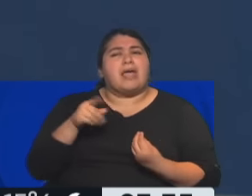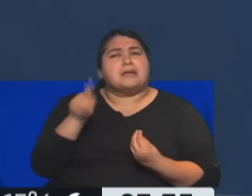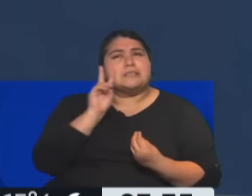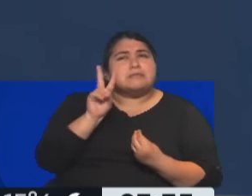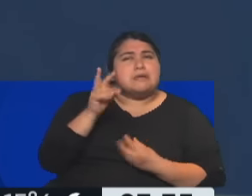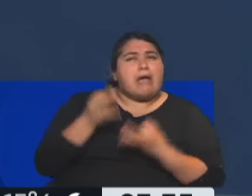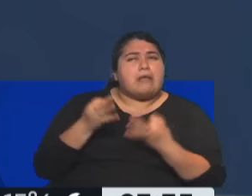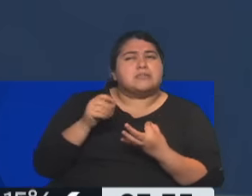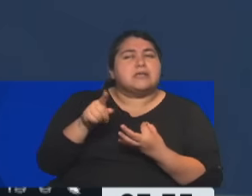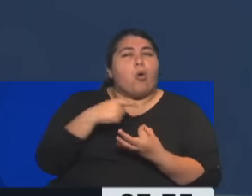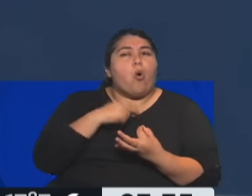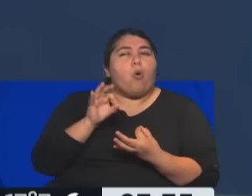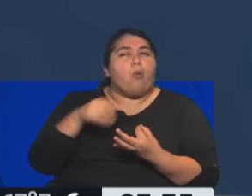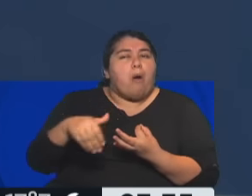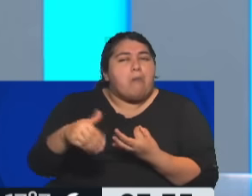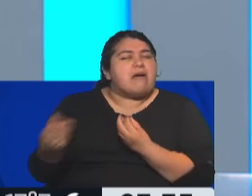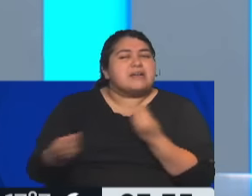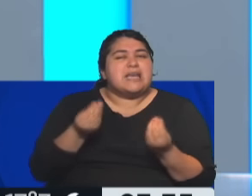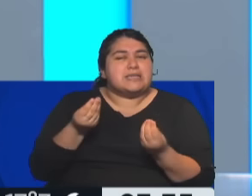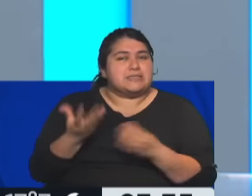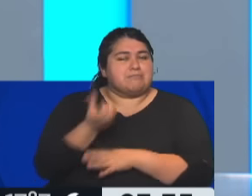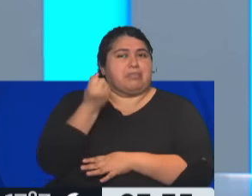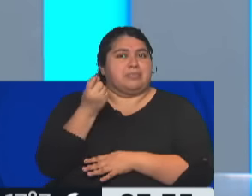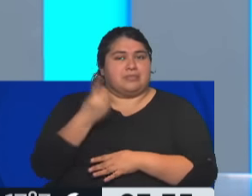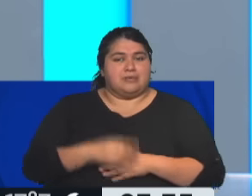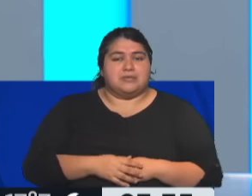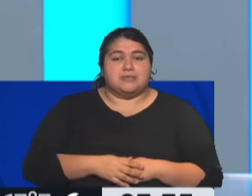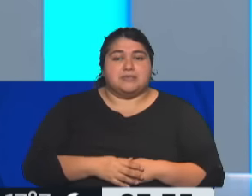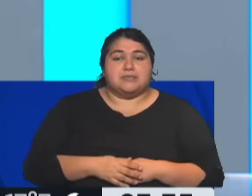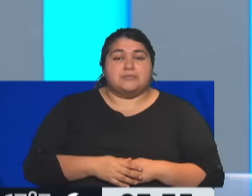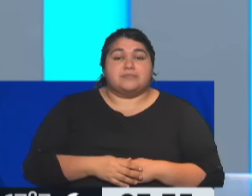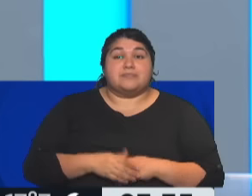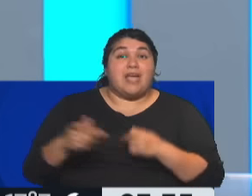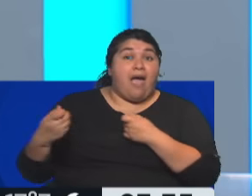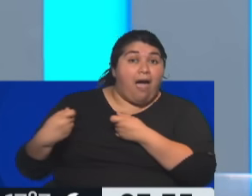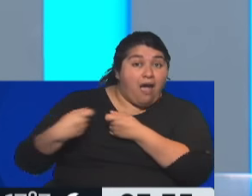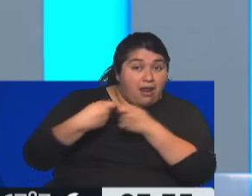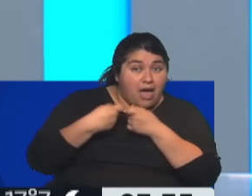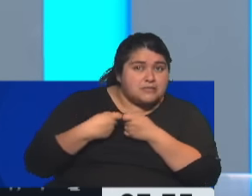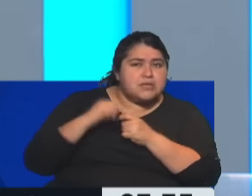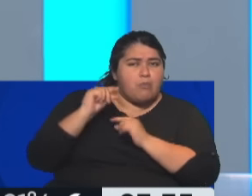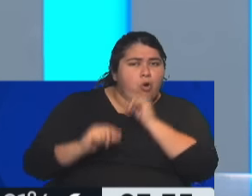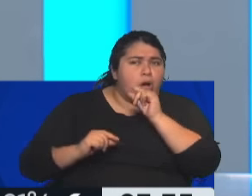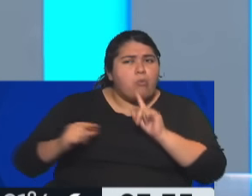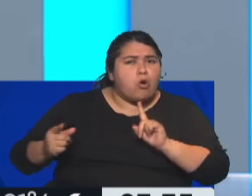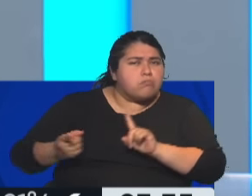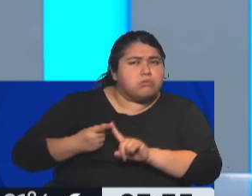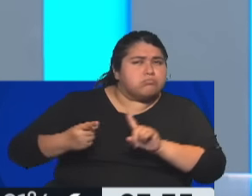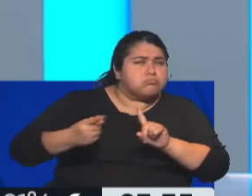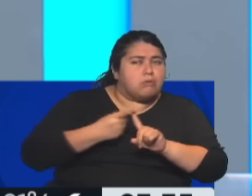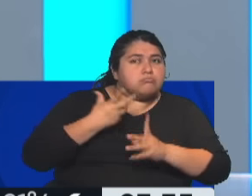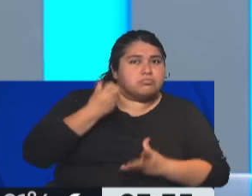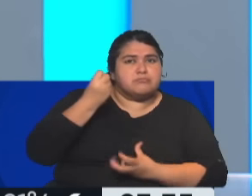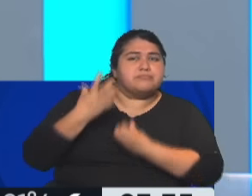concretar o está concretando en realidad en algunos casos. Bueno, creo que las alianzas que teje Rusia obedecen más